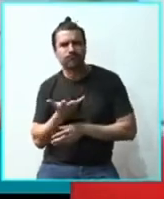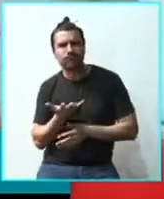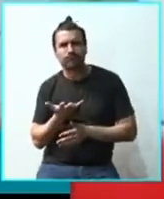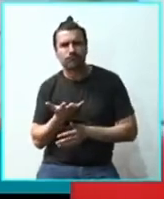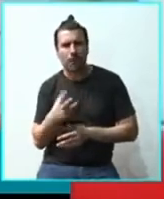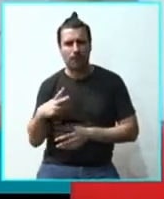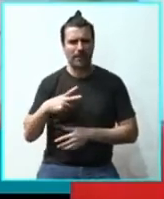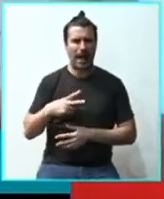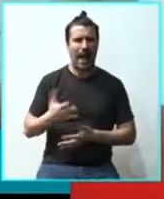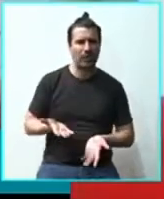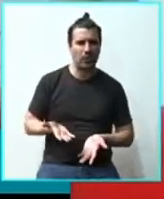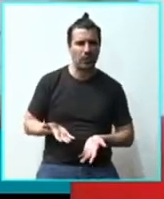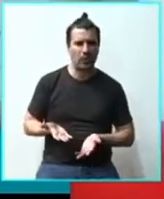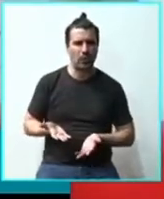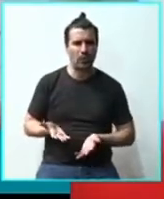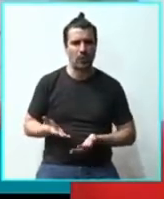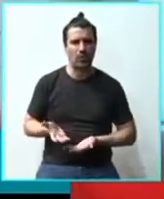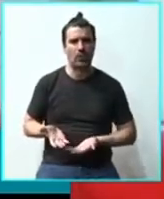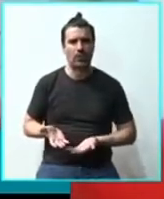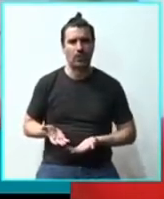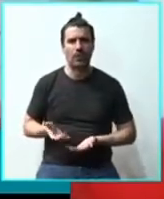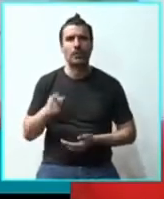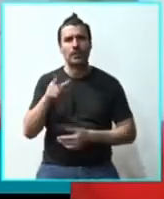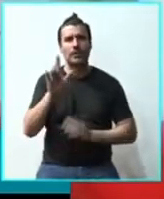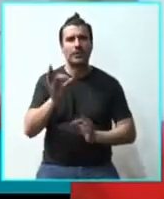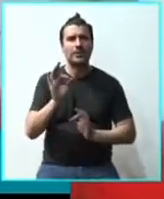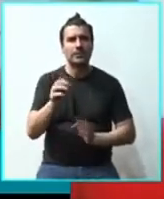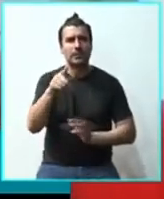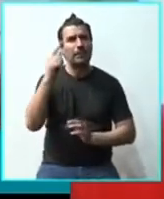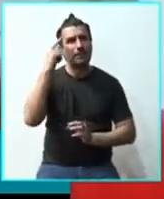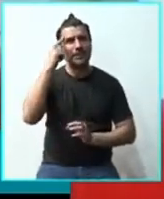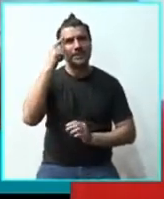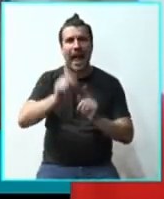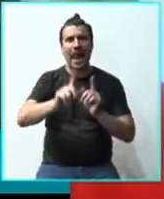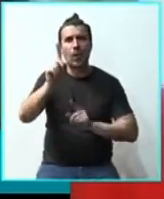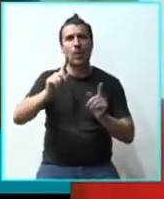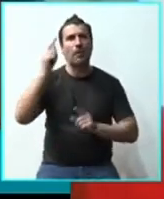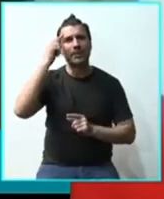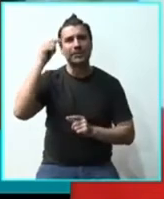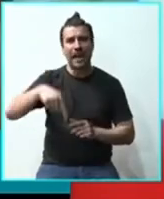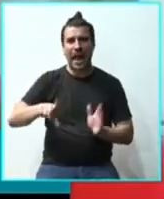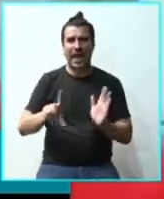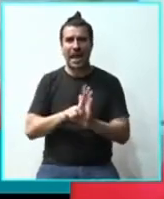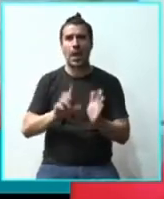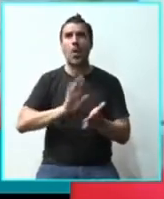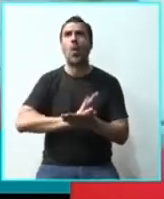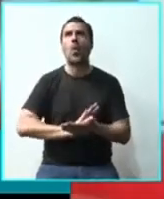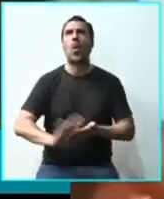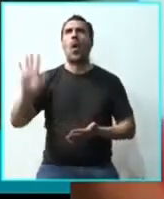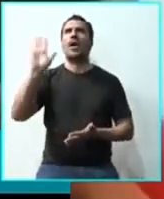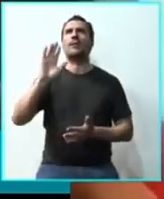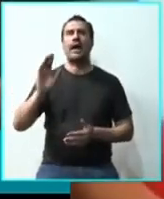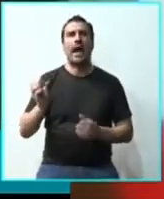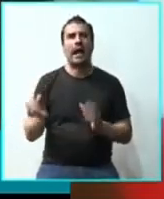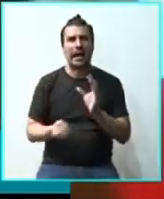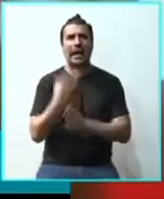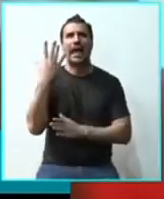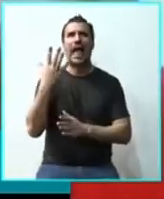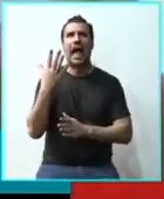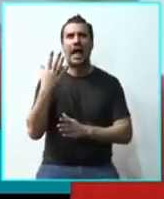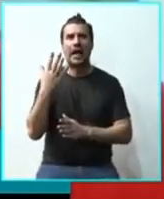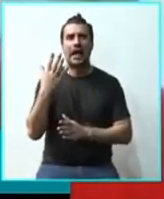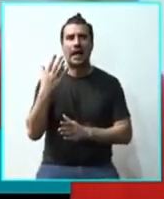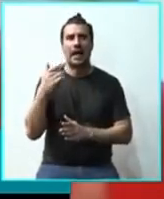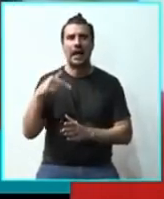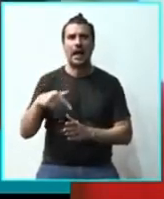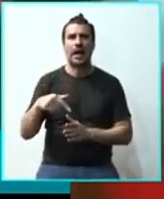2018, para que sepan los que hoy creen que se está creando, en este momento coyunturalmente está suspendido por los barbijos. Digo, pero